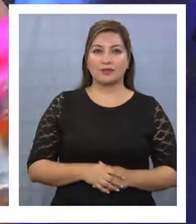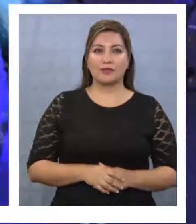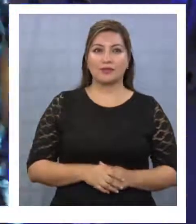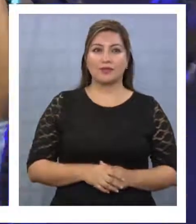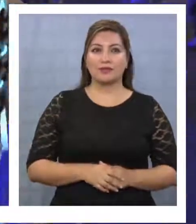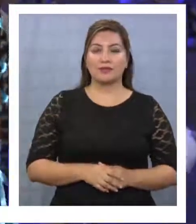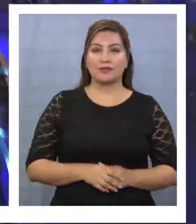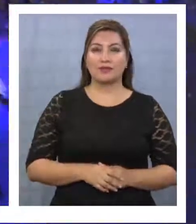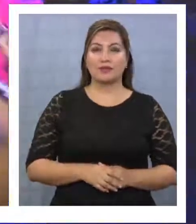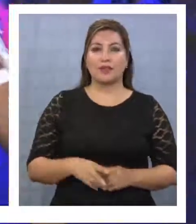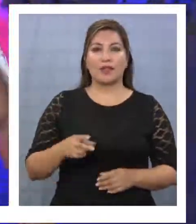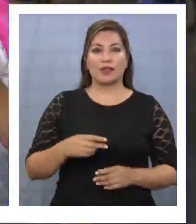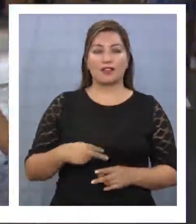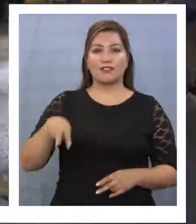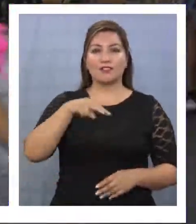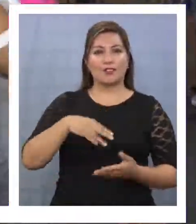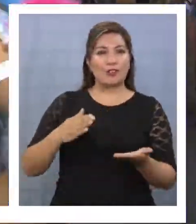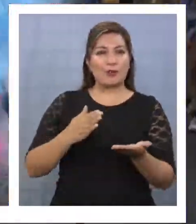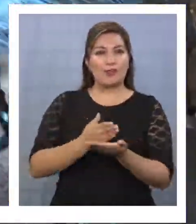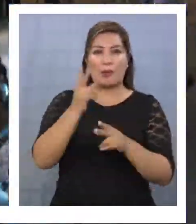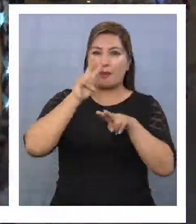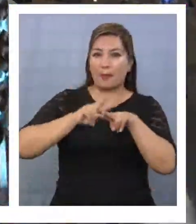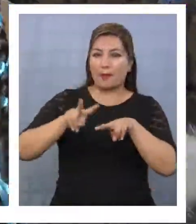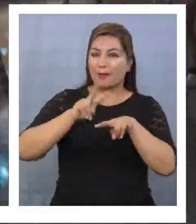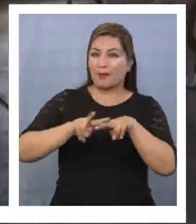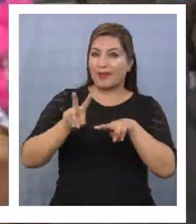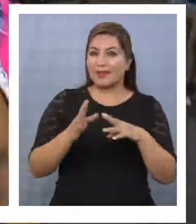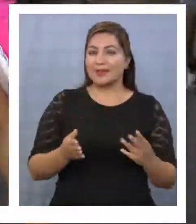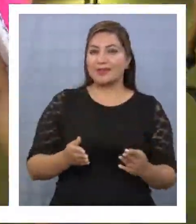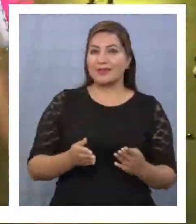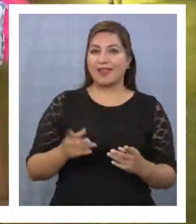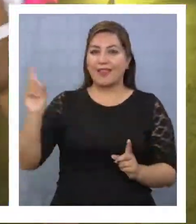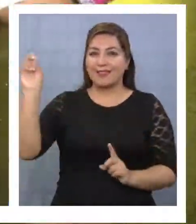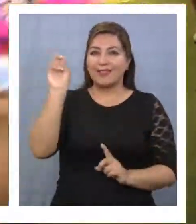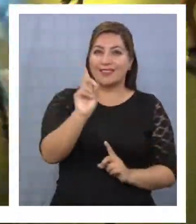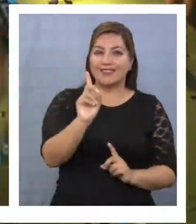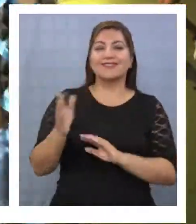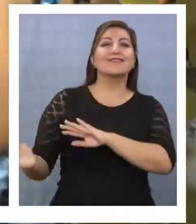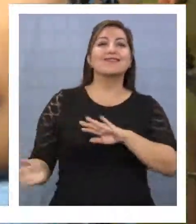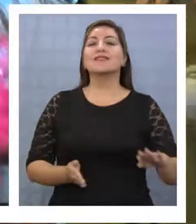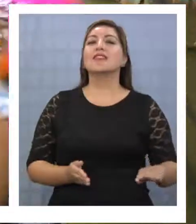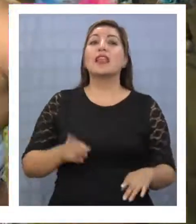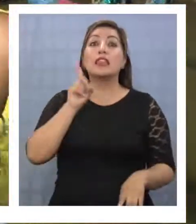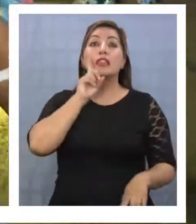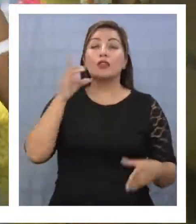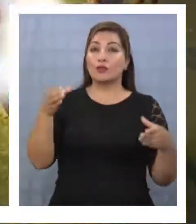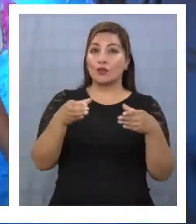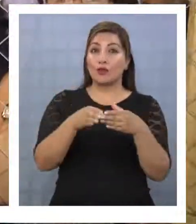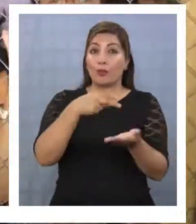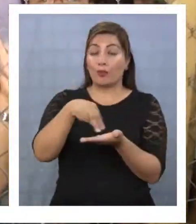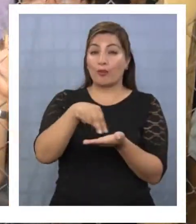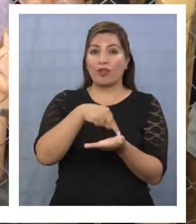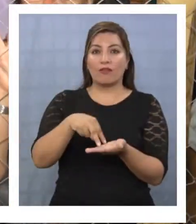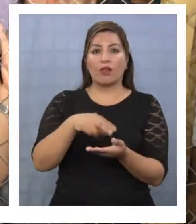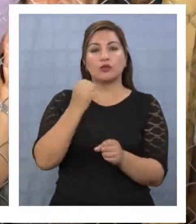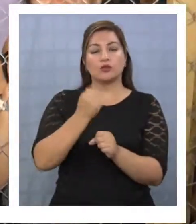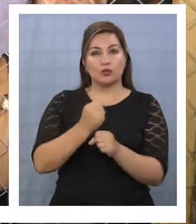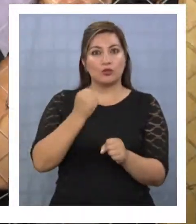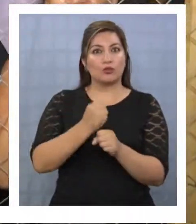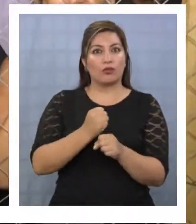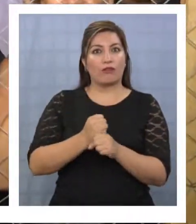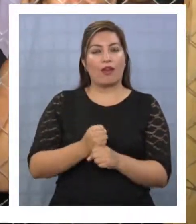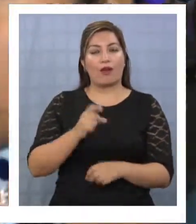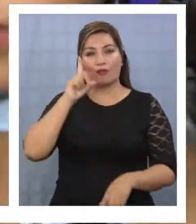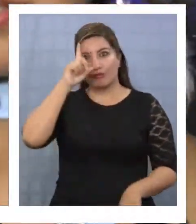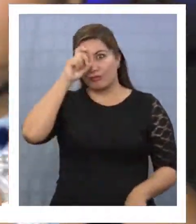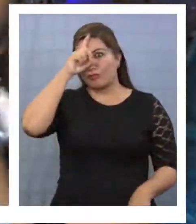Y nosotros comenzamos a preparar entonces la llegada... Tener un conjunto de baile de este tipo es una tarea titánica